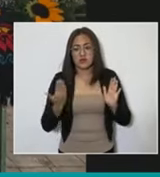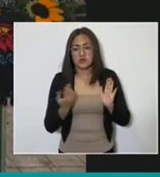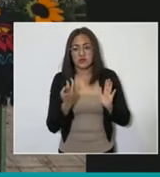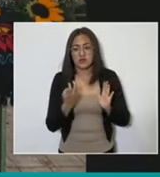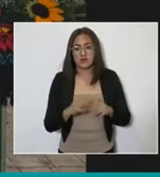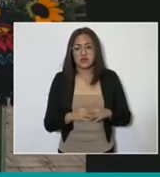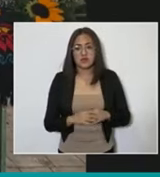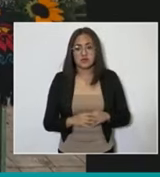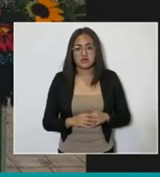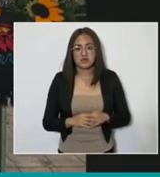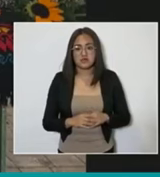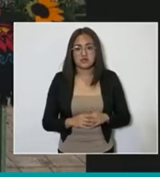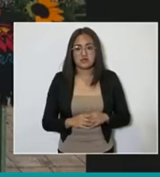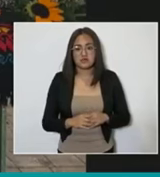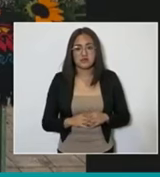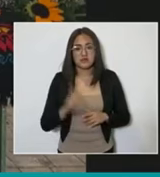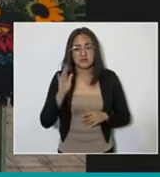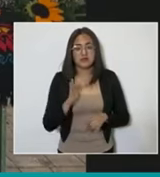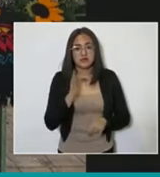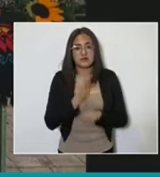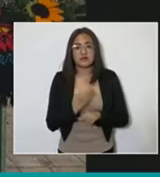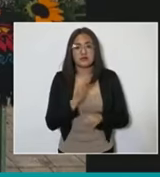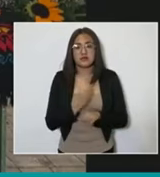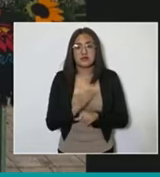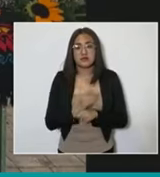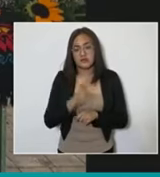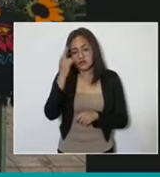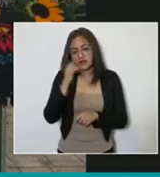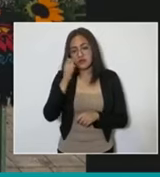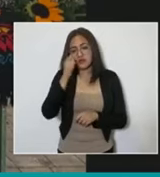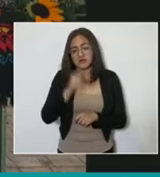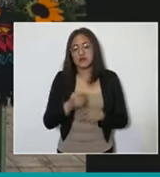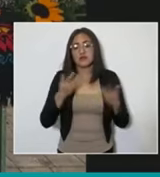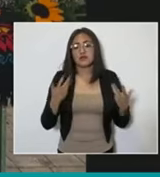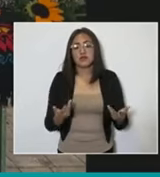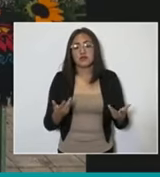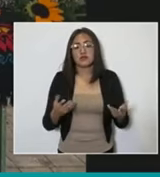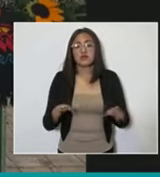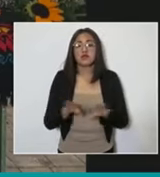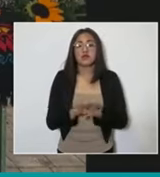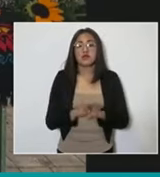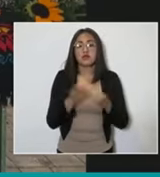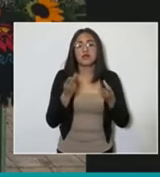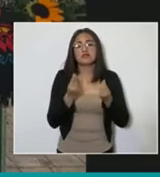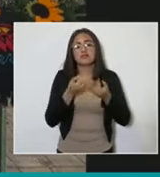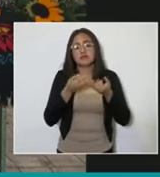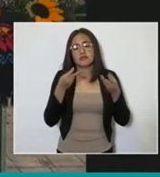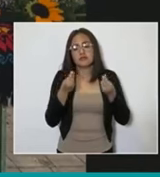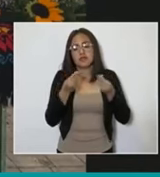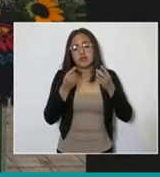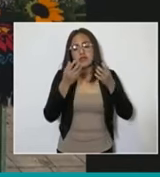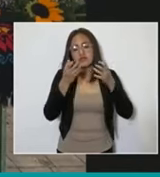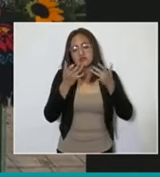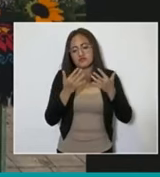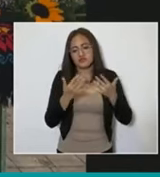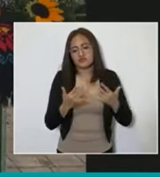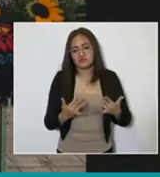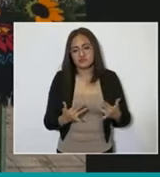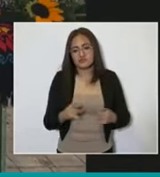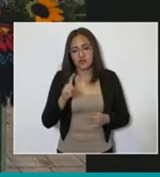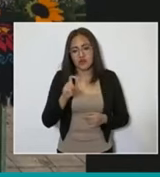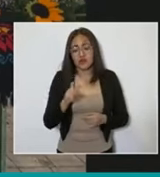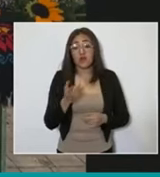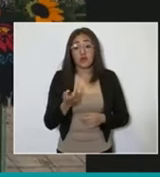socavón. Parecería que las razones son justamente el reblandecimiento de la tierra ocasionado por